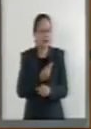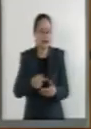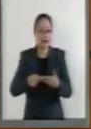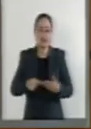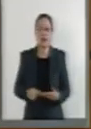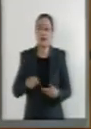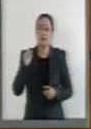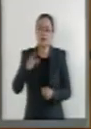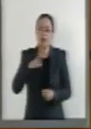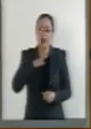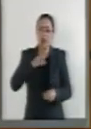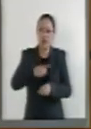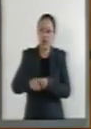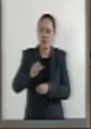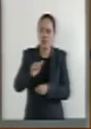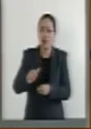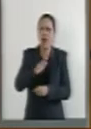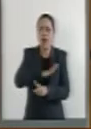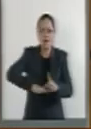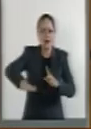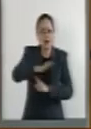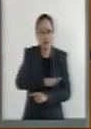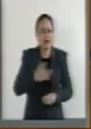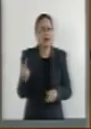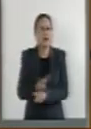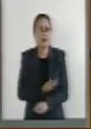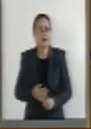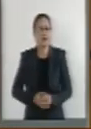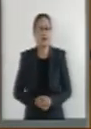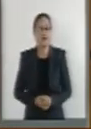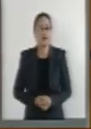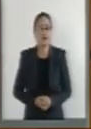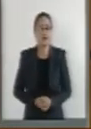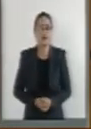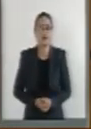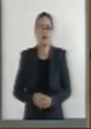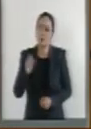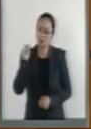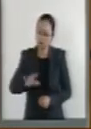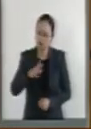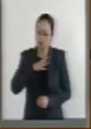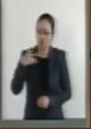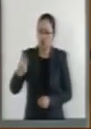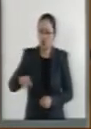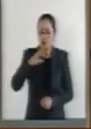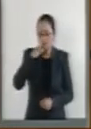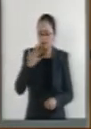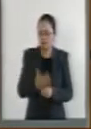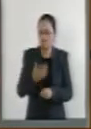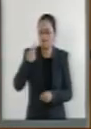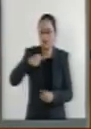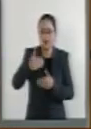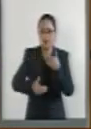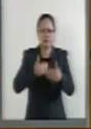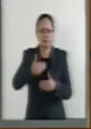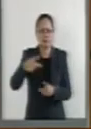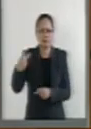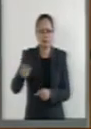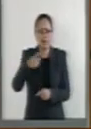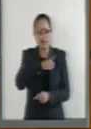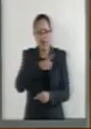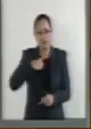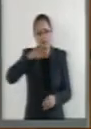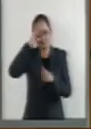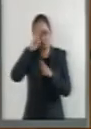el daño que se genera al medio ambiente y la obligatoria actitud de